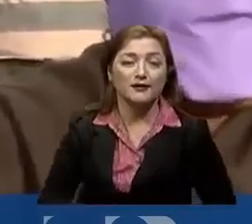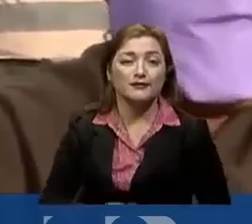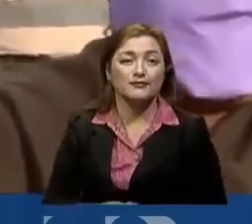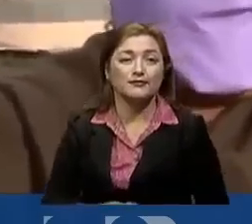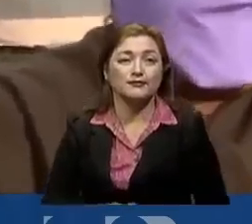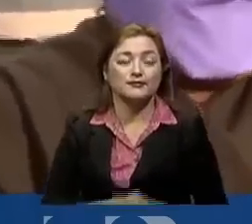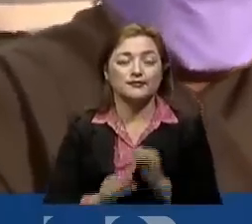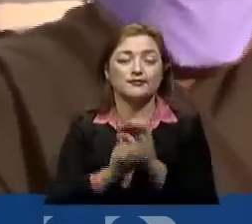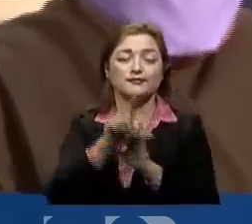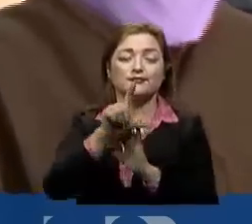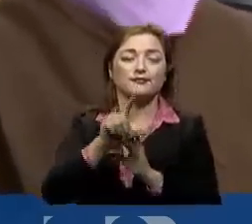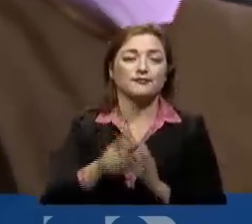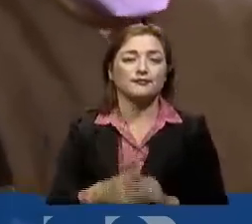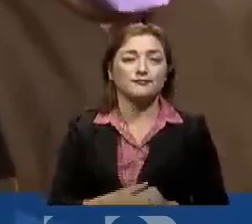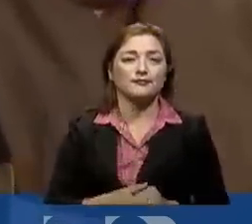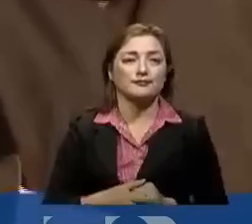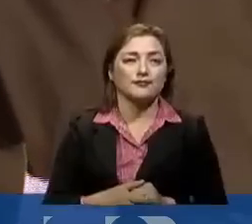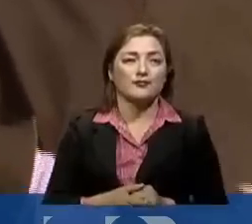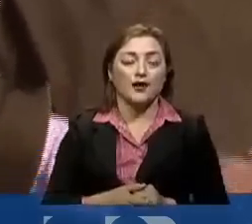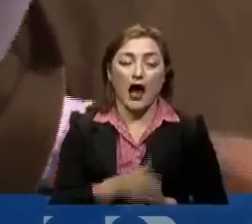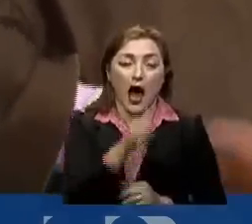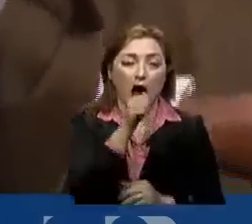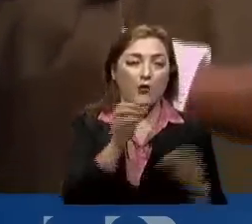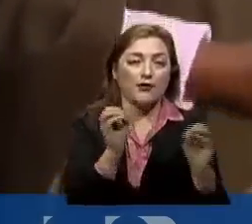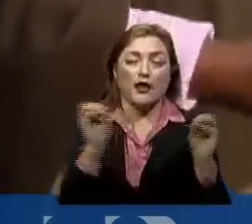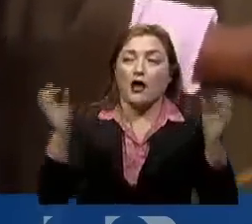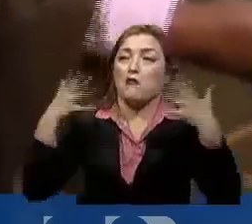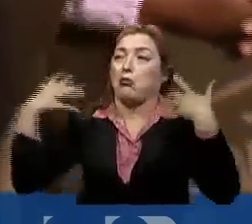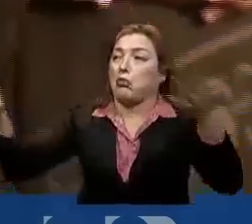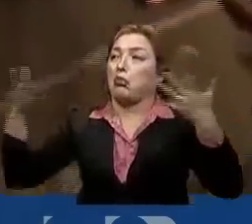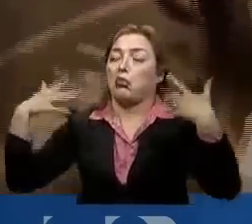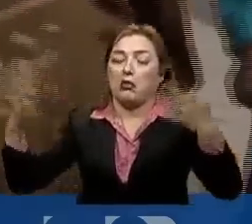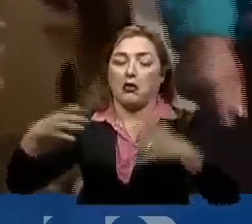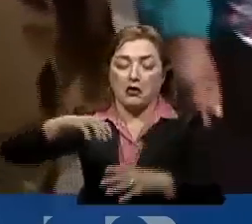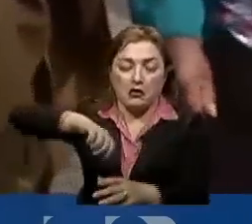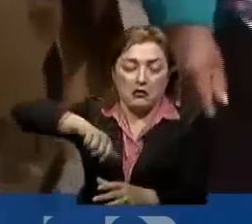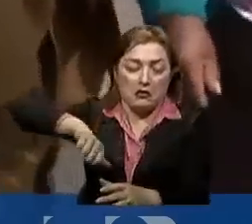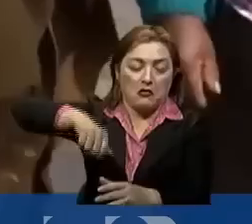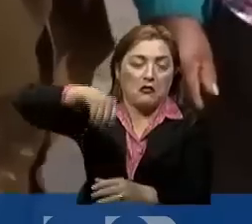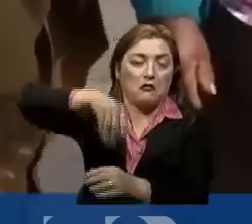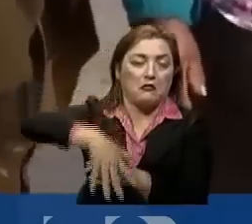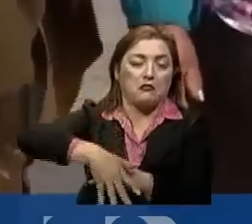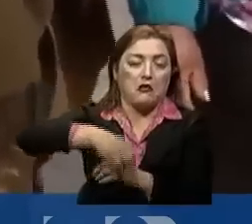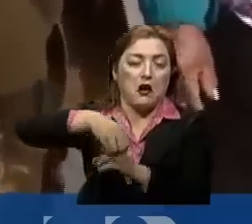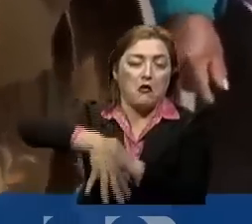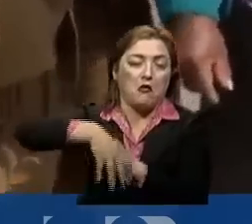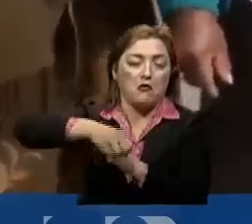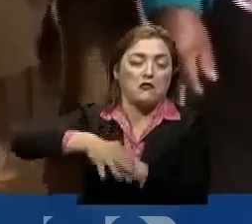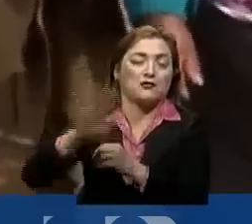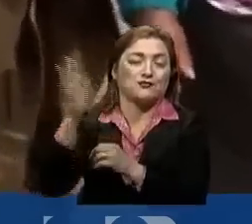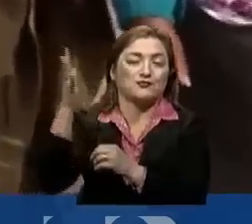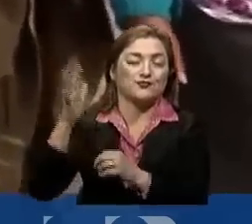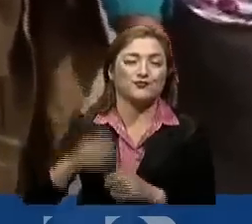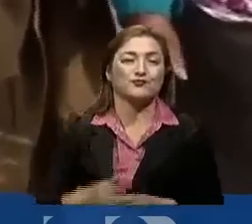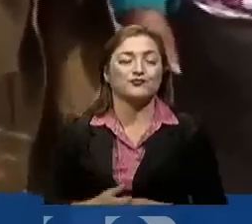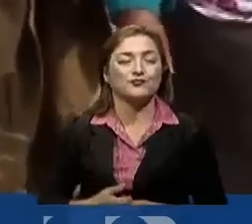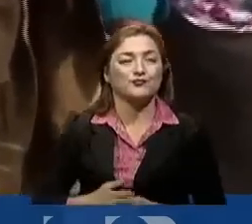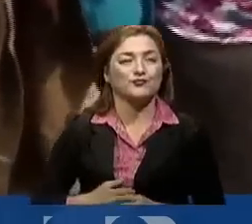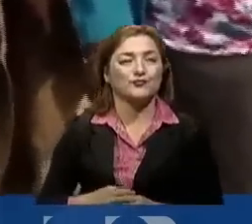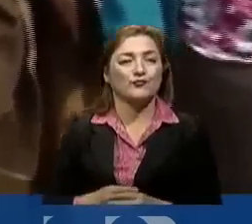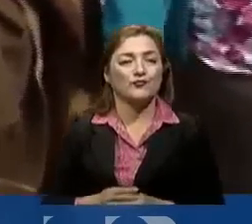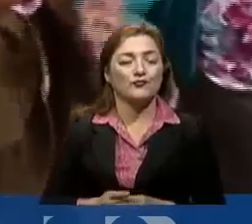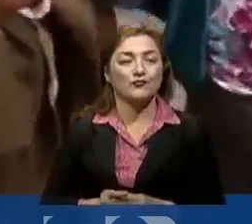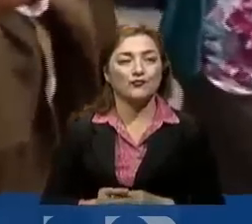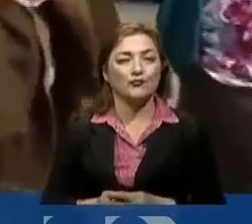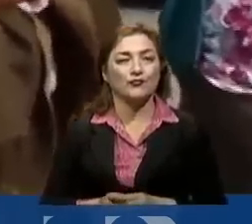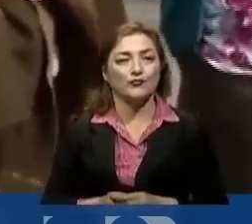estamos pagando, pero solamente de aire, porque solamente llega aire, aire, y el agua nada que ver, señorita. Sí, y justamente hay